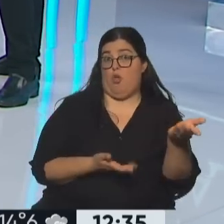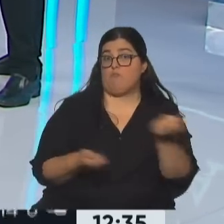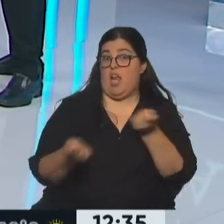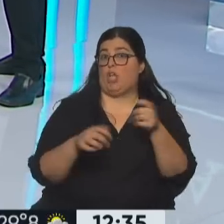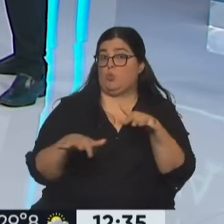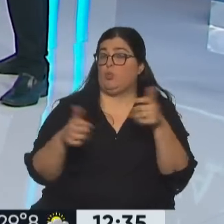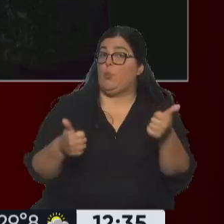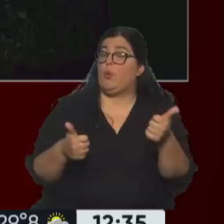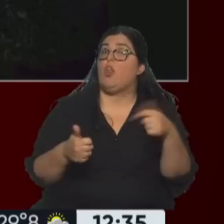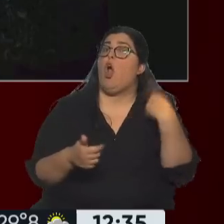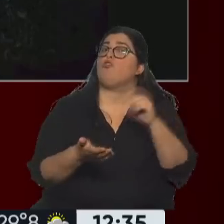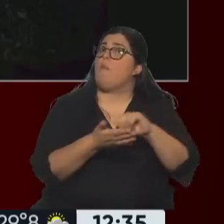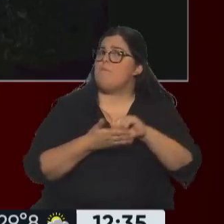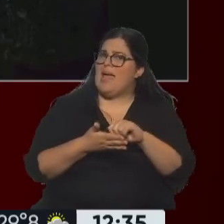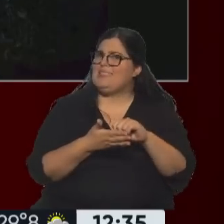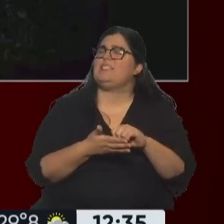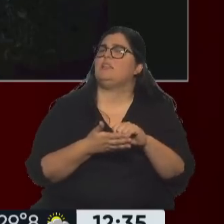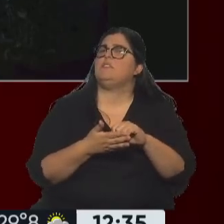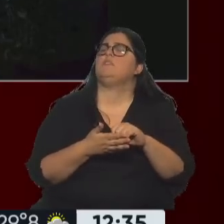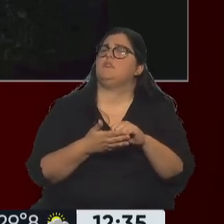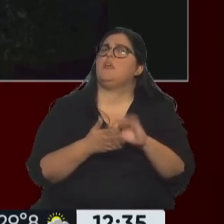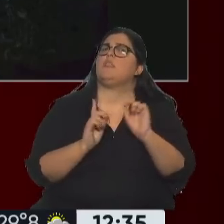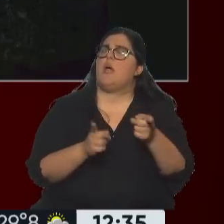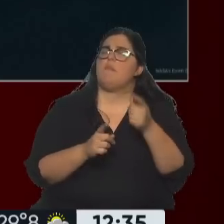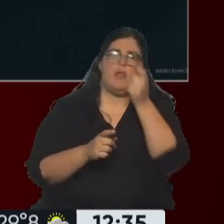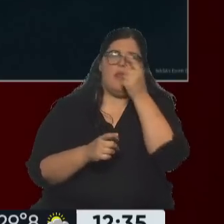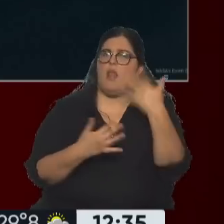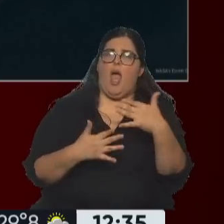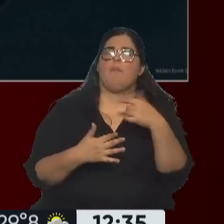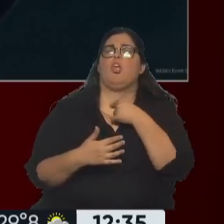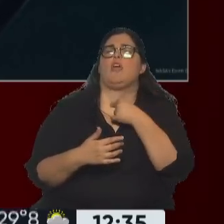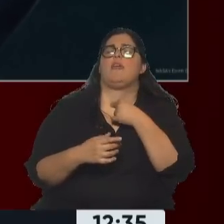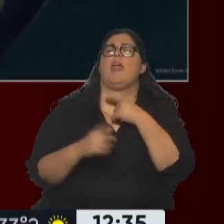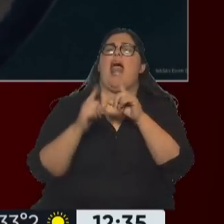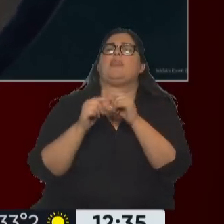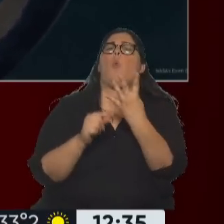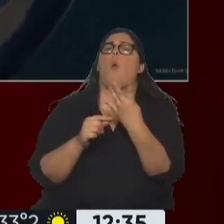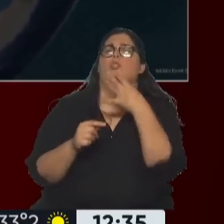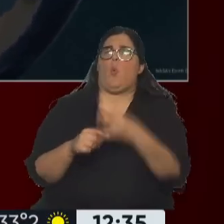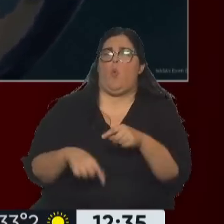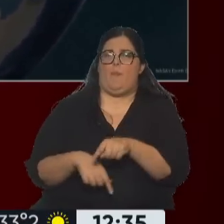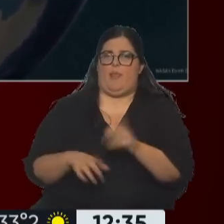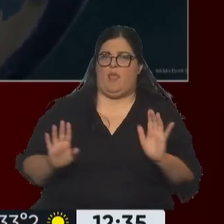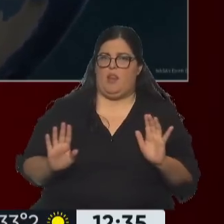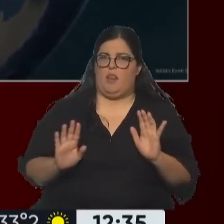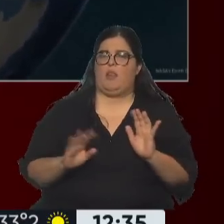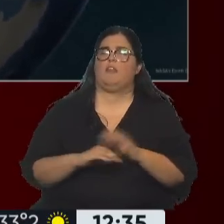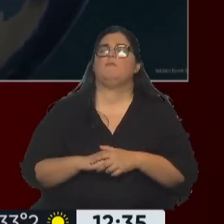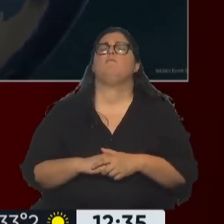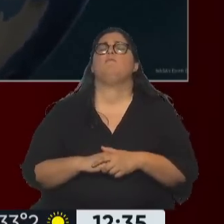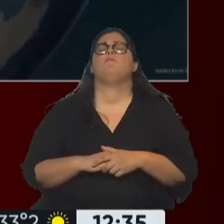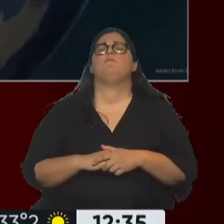pero los países bálticos también salieron inmediatamente a llamar a la aplicación del artículo 4. Y por otro lado,